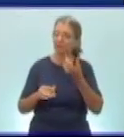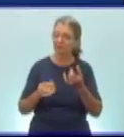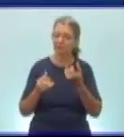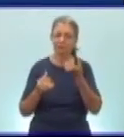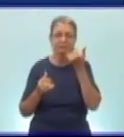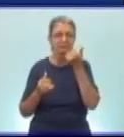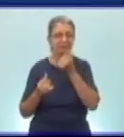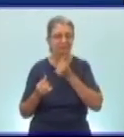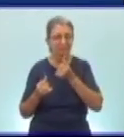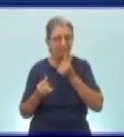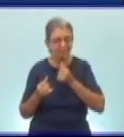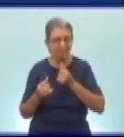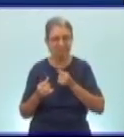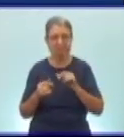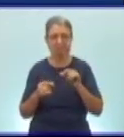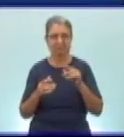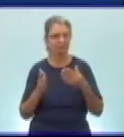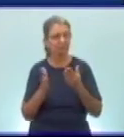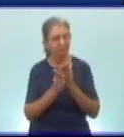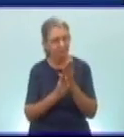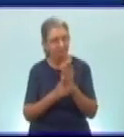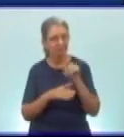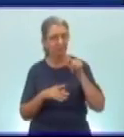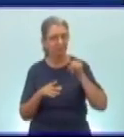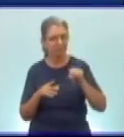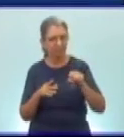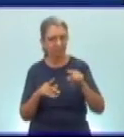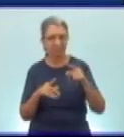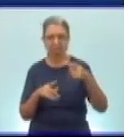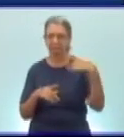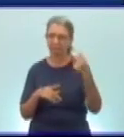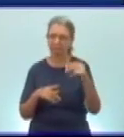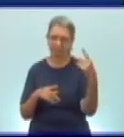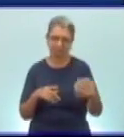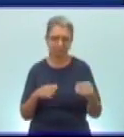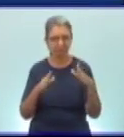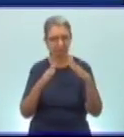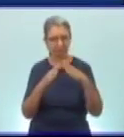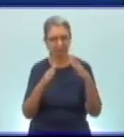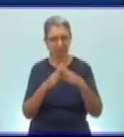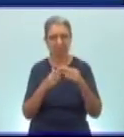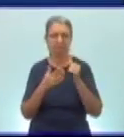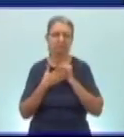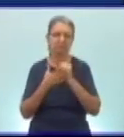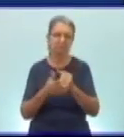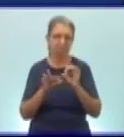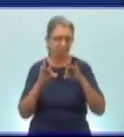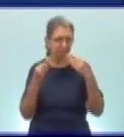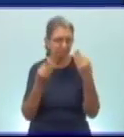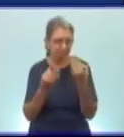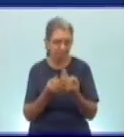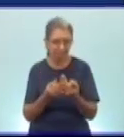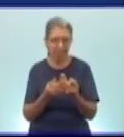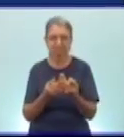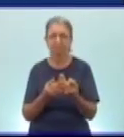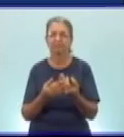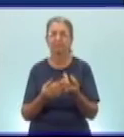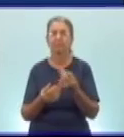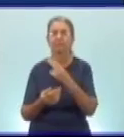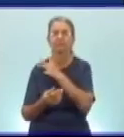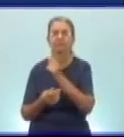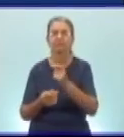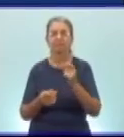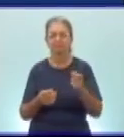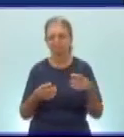sencillos, para que usted pueda tratar de desarrollar estos ejercicios en su casa, con la ayuda de sus familiares y con la ayuda de su profesora en